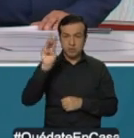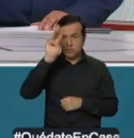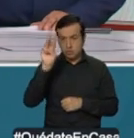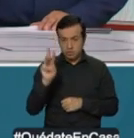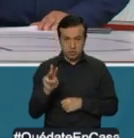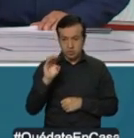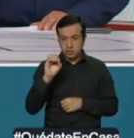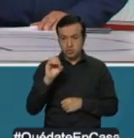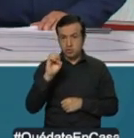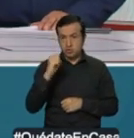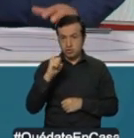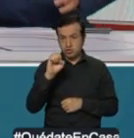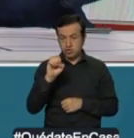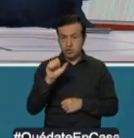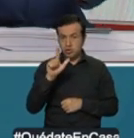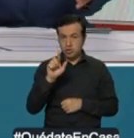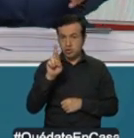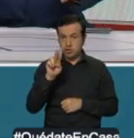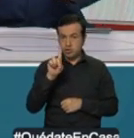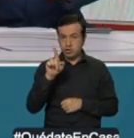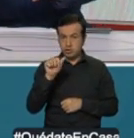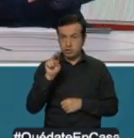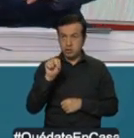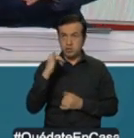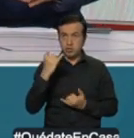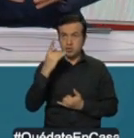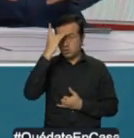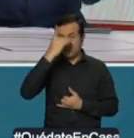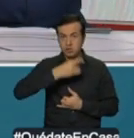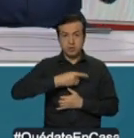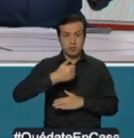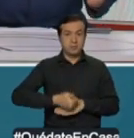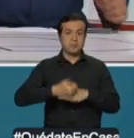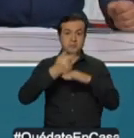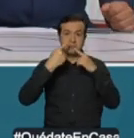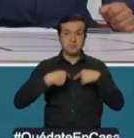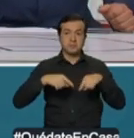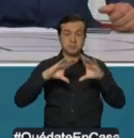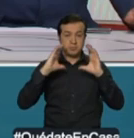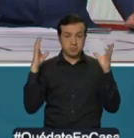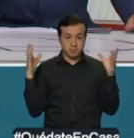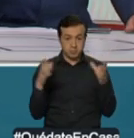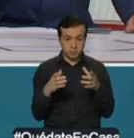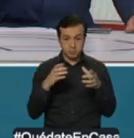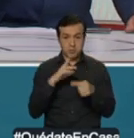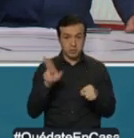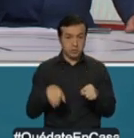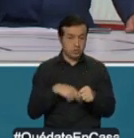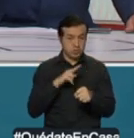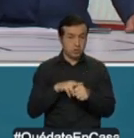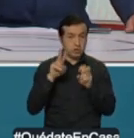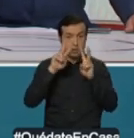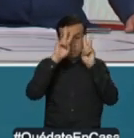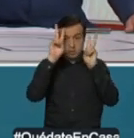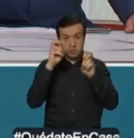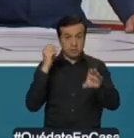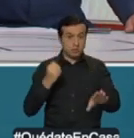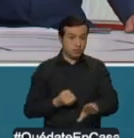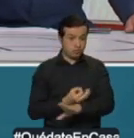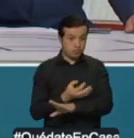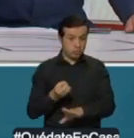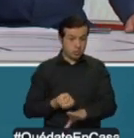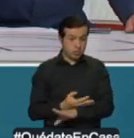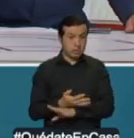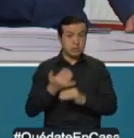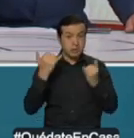viceministro de salud estas decisiones que están tomando las autoridades en el joven nacional están enmarcadas en las recomendaciones que